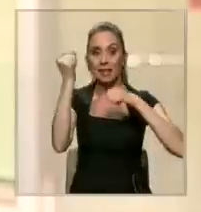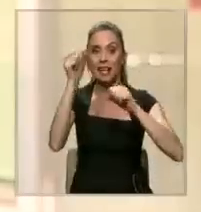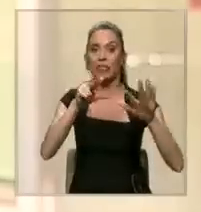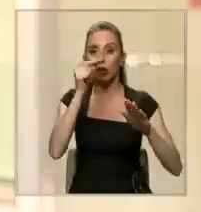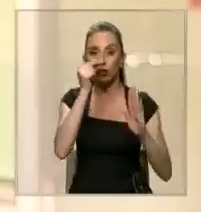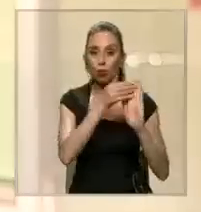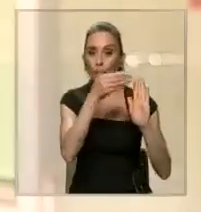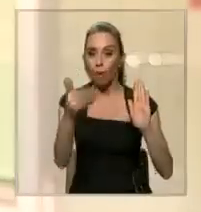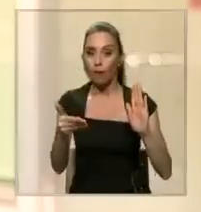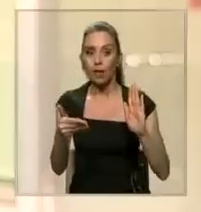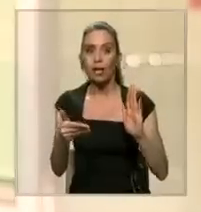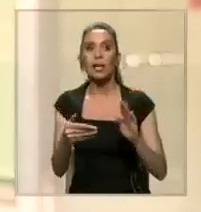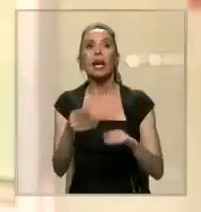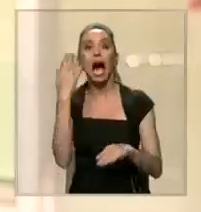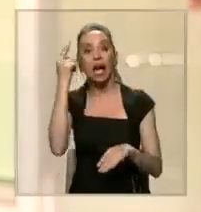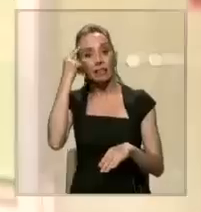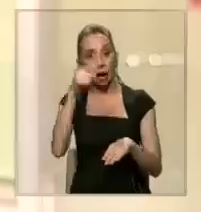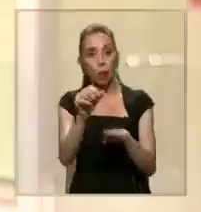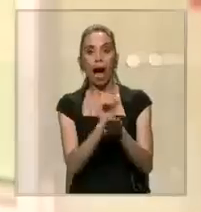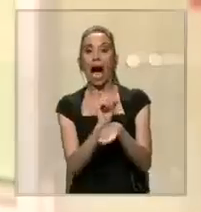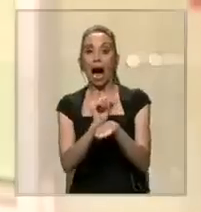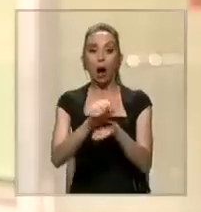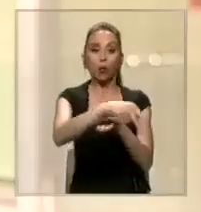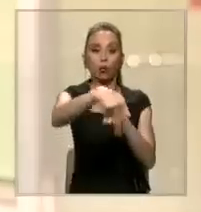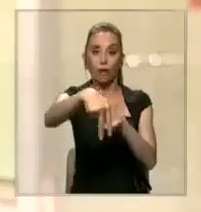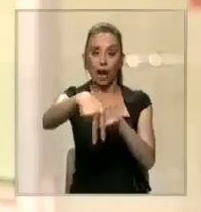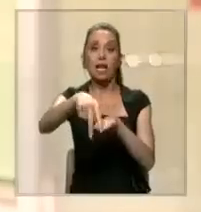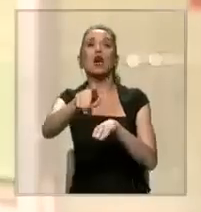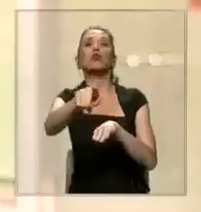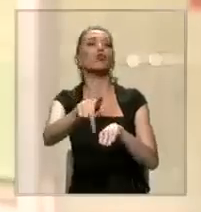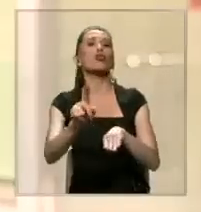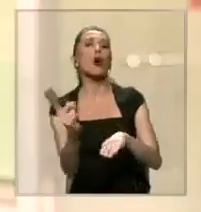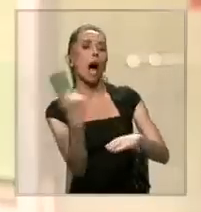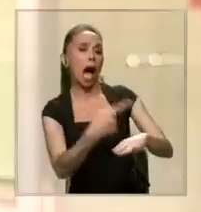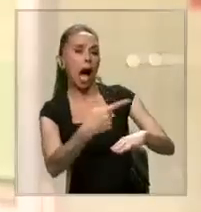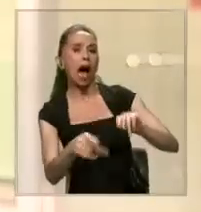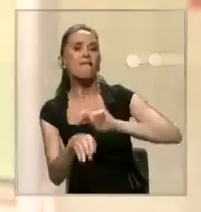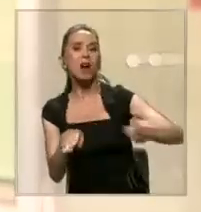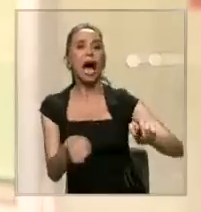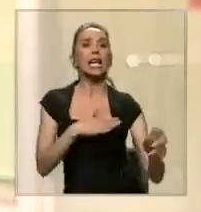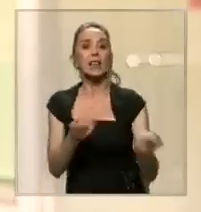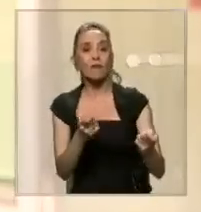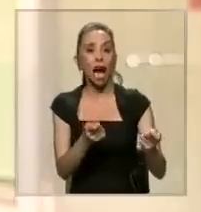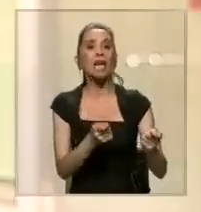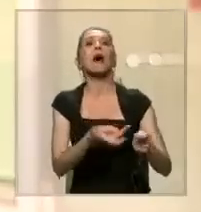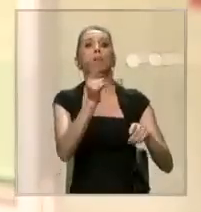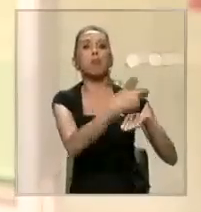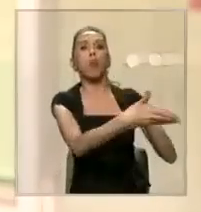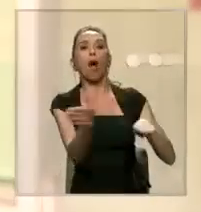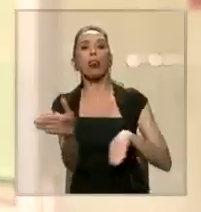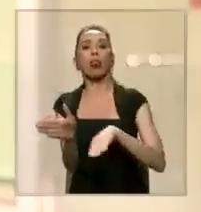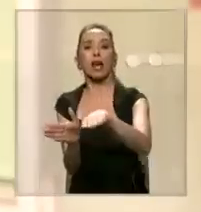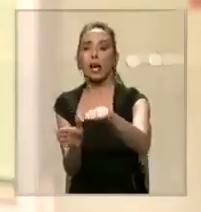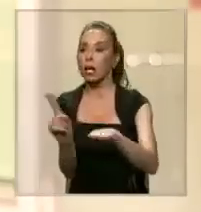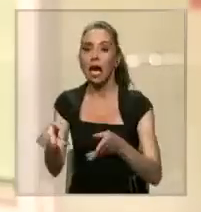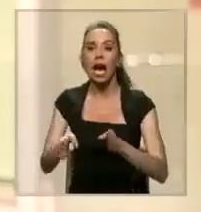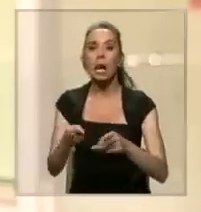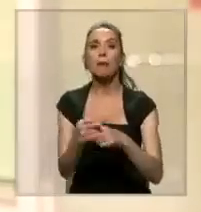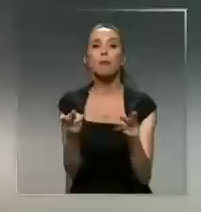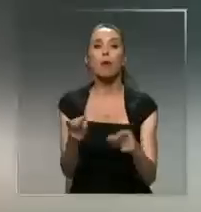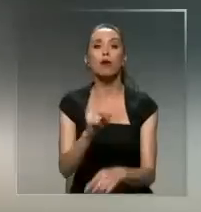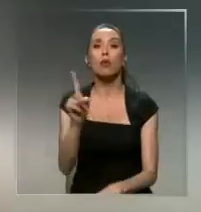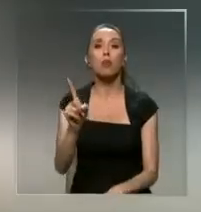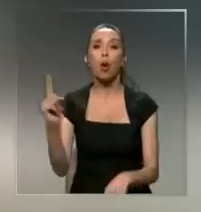se tipificó el que baila pasa, en este caso si bien está sujeto a un pago es lo mismo, no es impedir la circulación por un camino que es público donde no debe existir tal